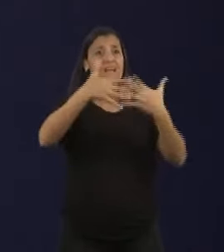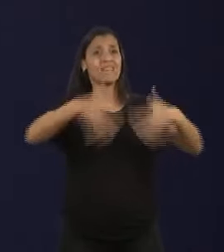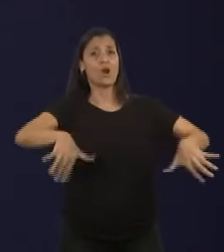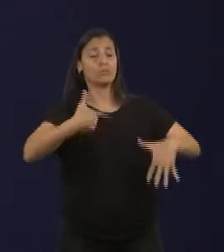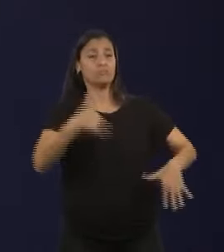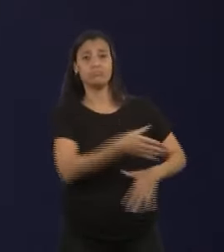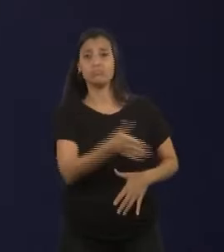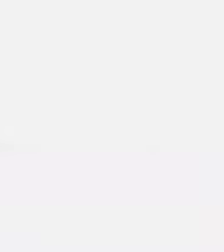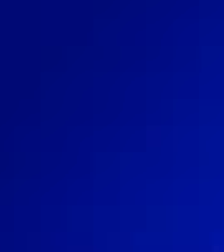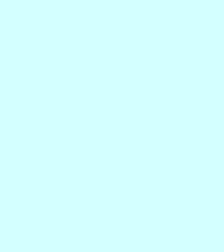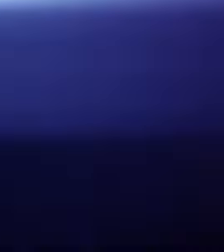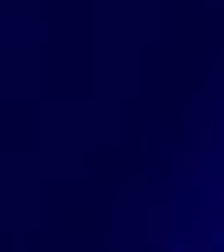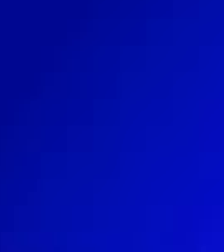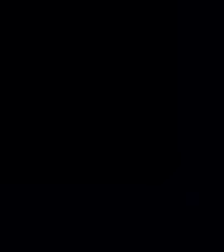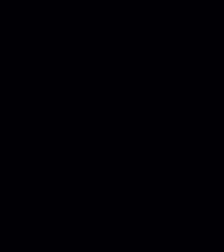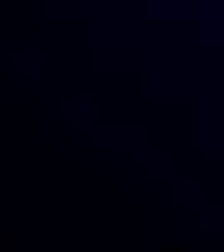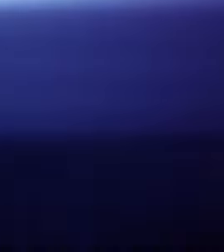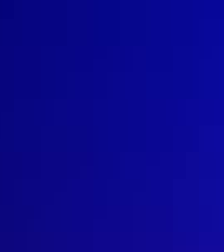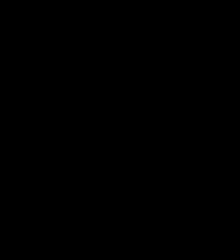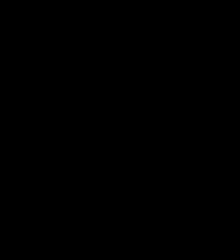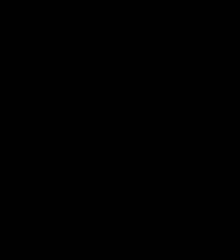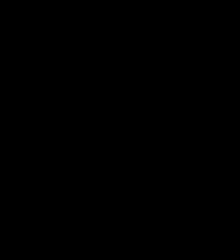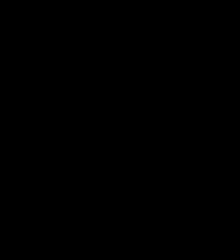todas las oficinas no